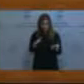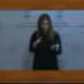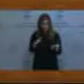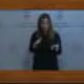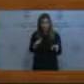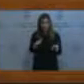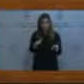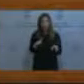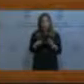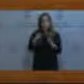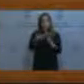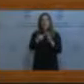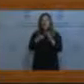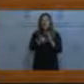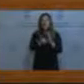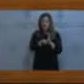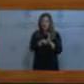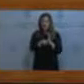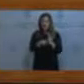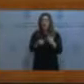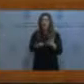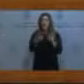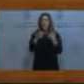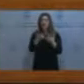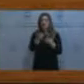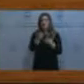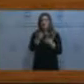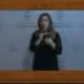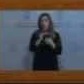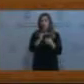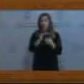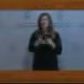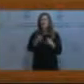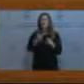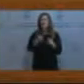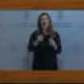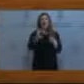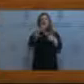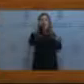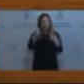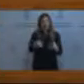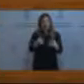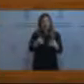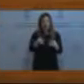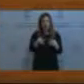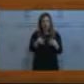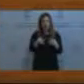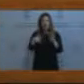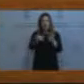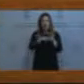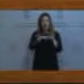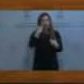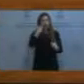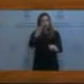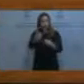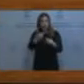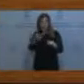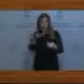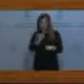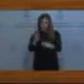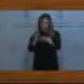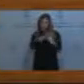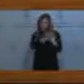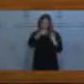asturianos, de una medida beneficiosa con un coste real, efectivo, medido, controlado,